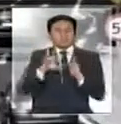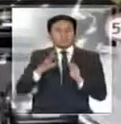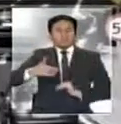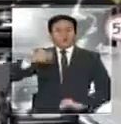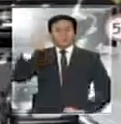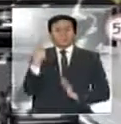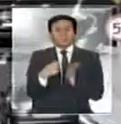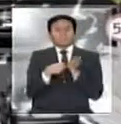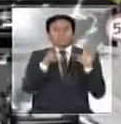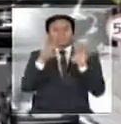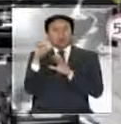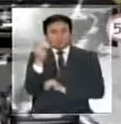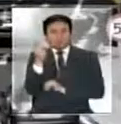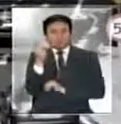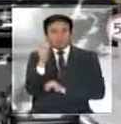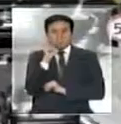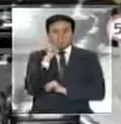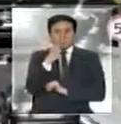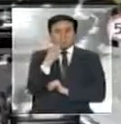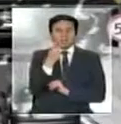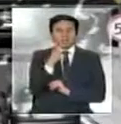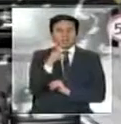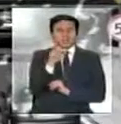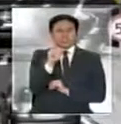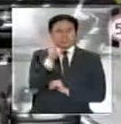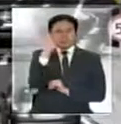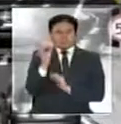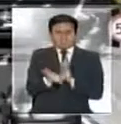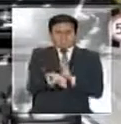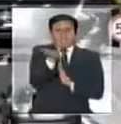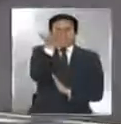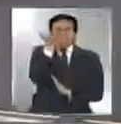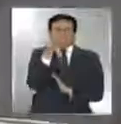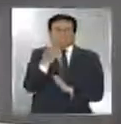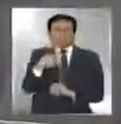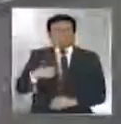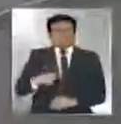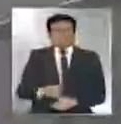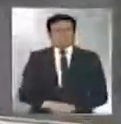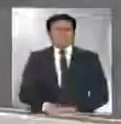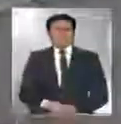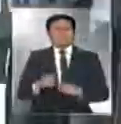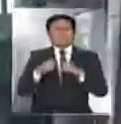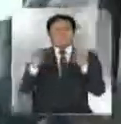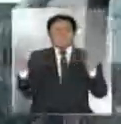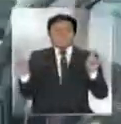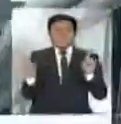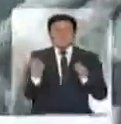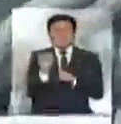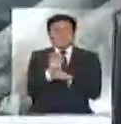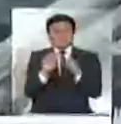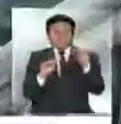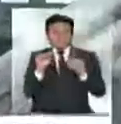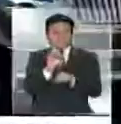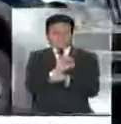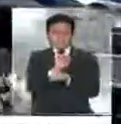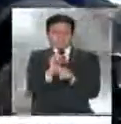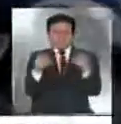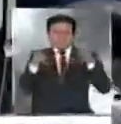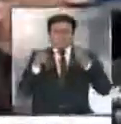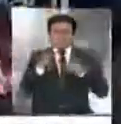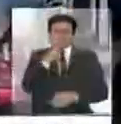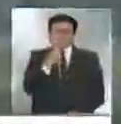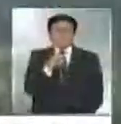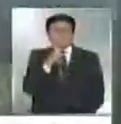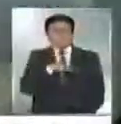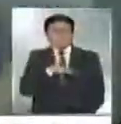casi 1.800 pesos, es decir, un 280% de inflación. Diferencia que los automovilistas y camioneros